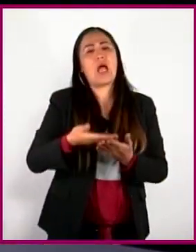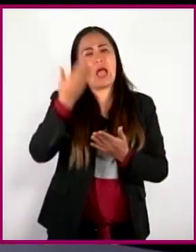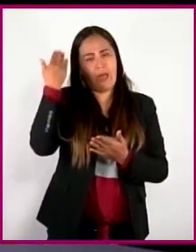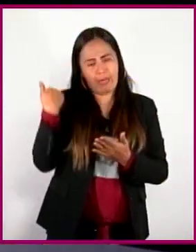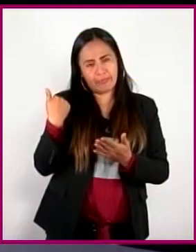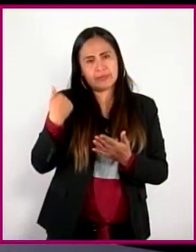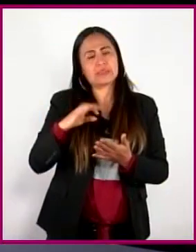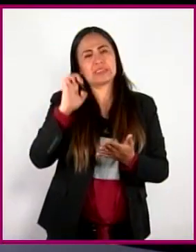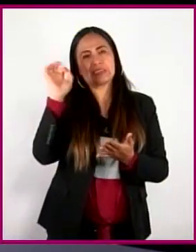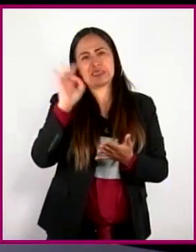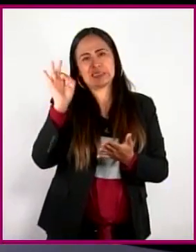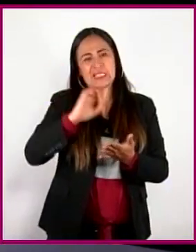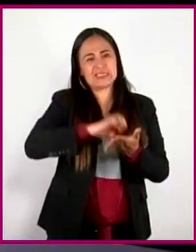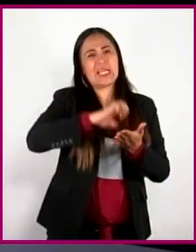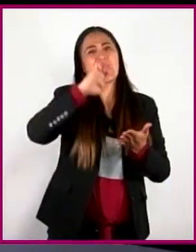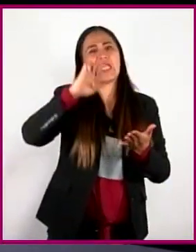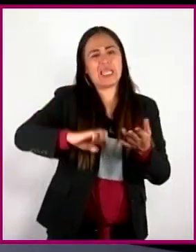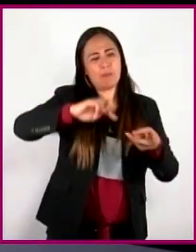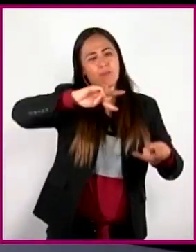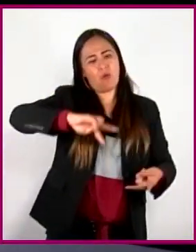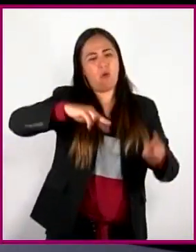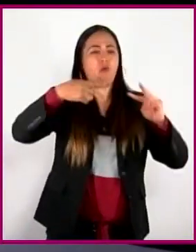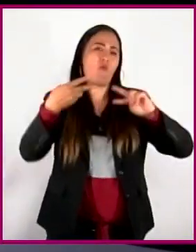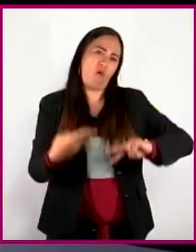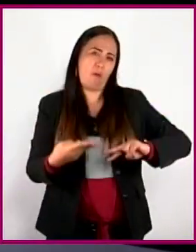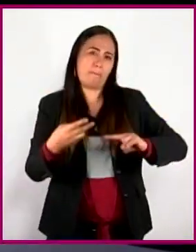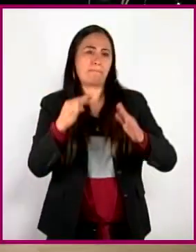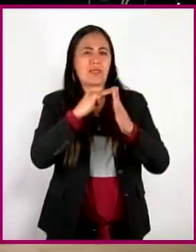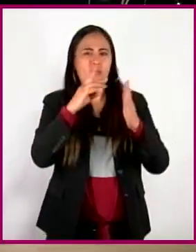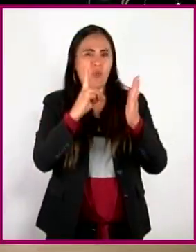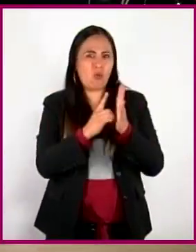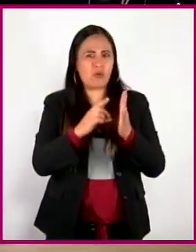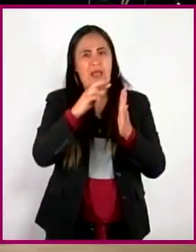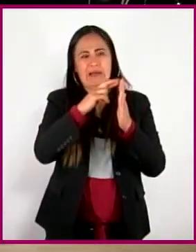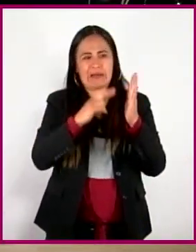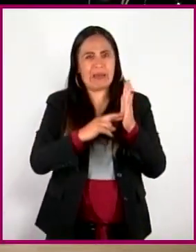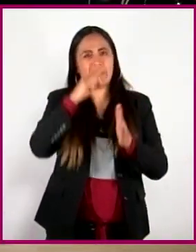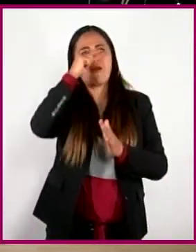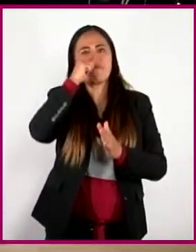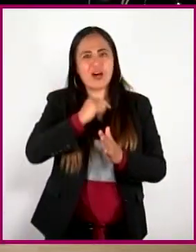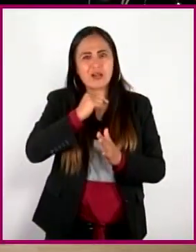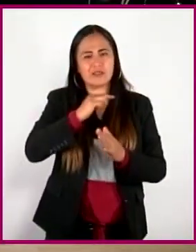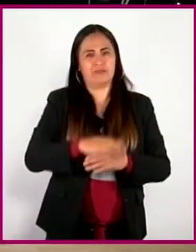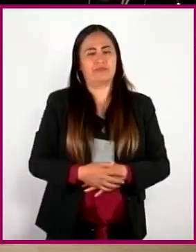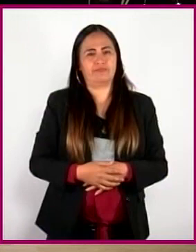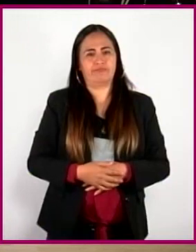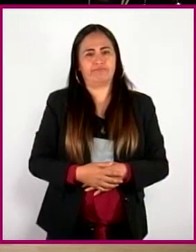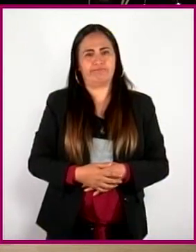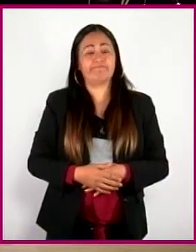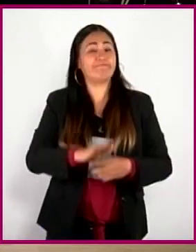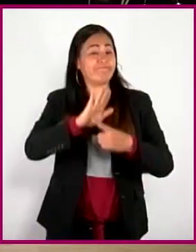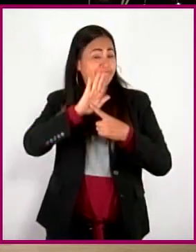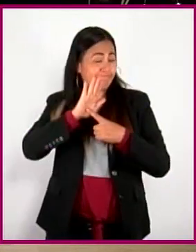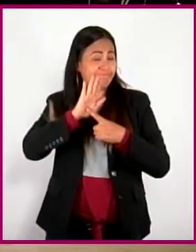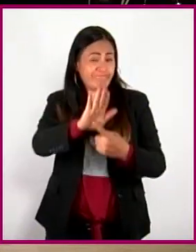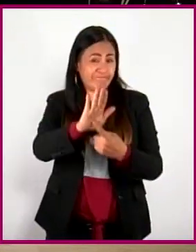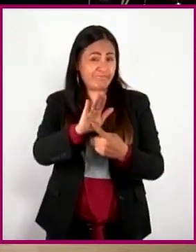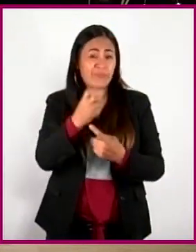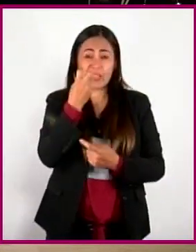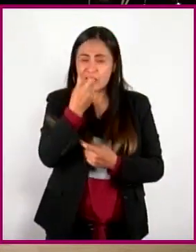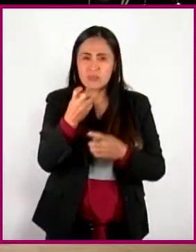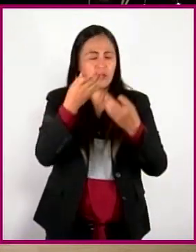algún contraejemplo, es decir, un caso en el que el método falle. Demostrarlo. La demostración es